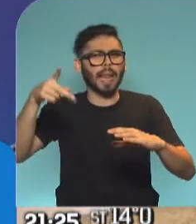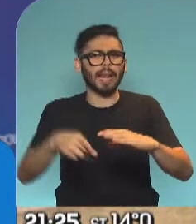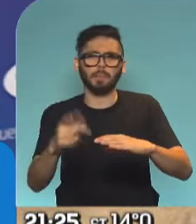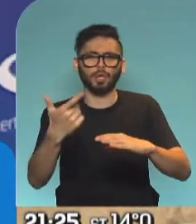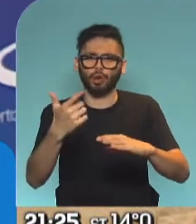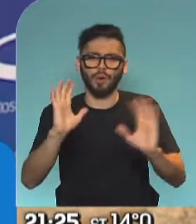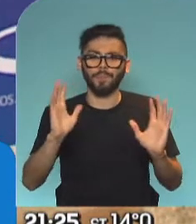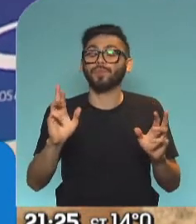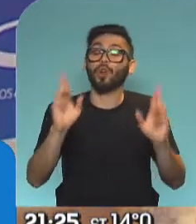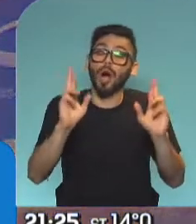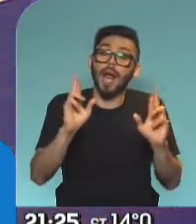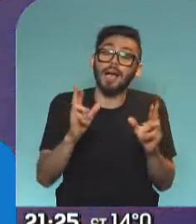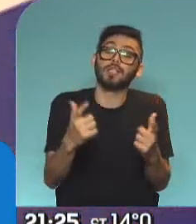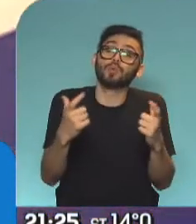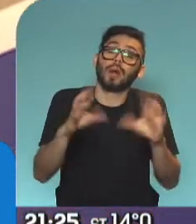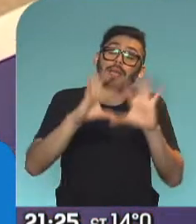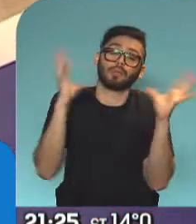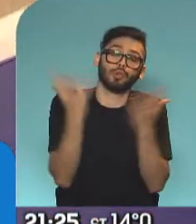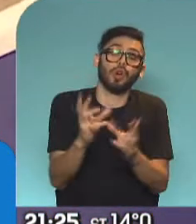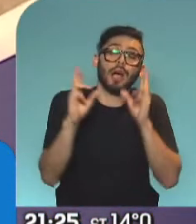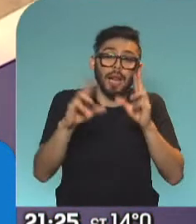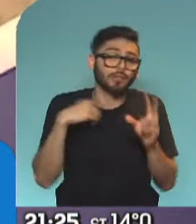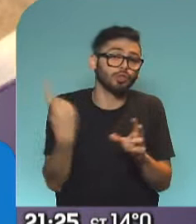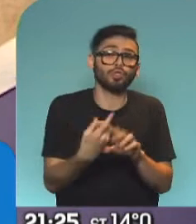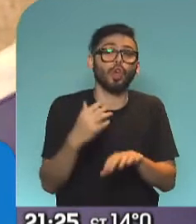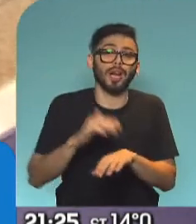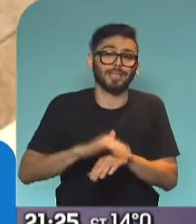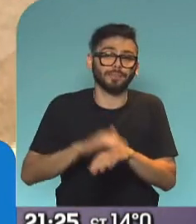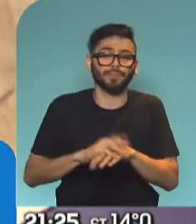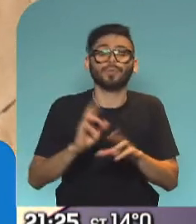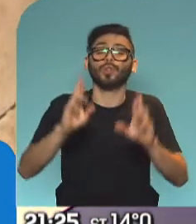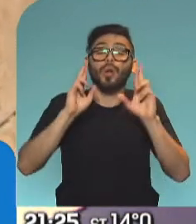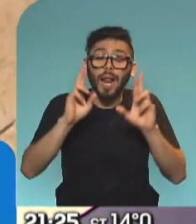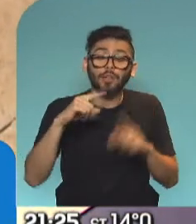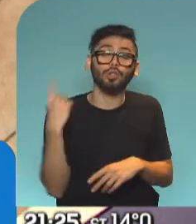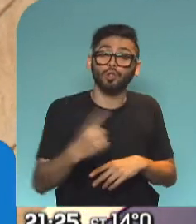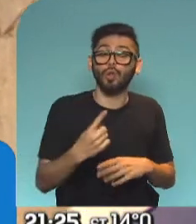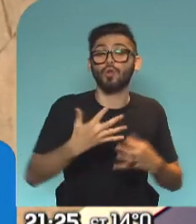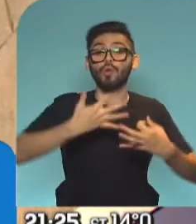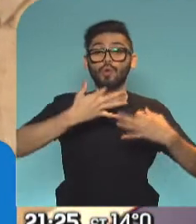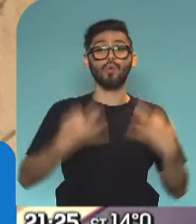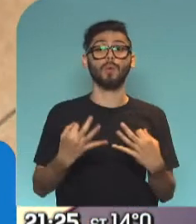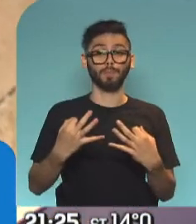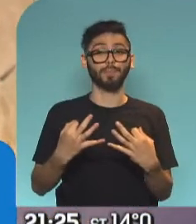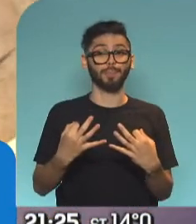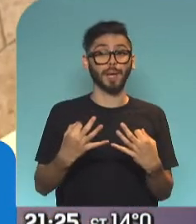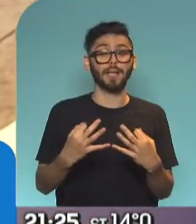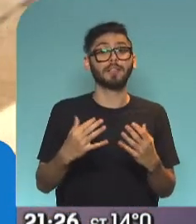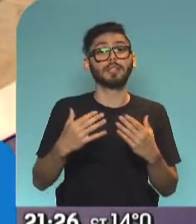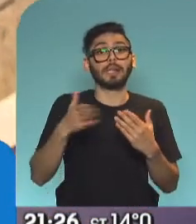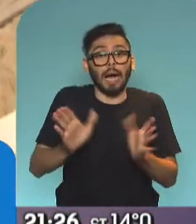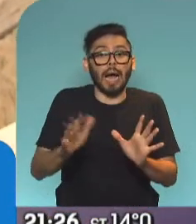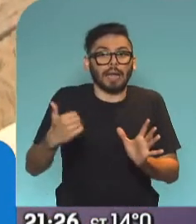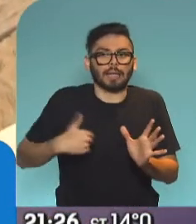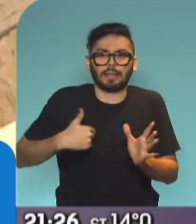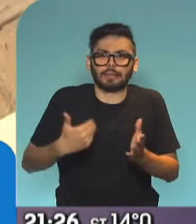tener toda la suerte del mundo, que seamos responsables, que todos cumplan con su parte para empezar a sacar a la Argentina